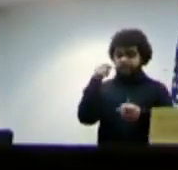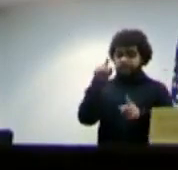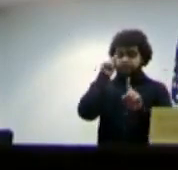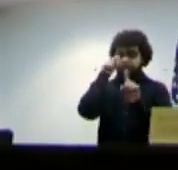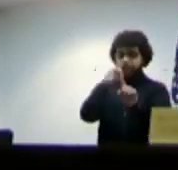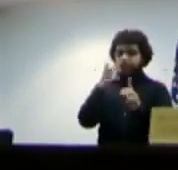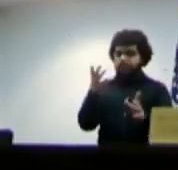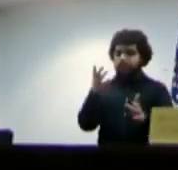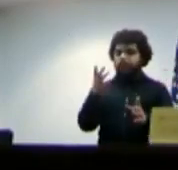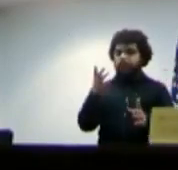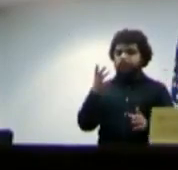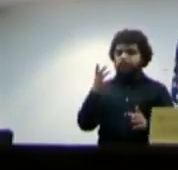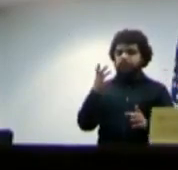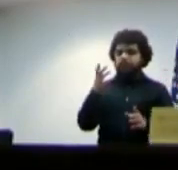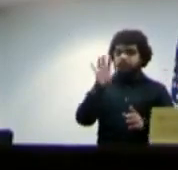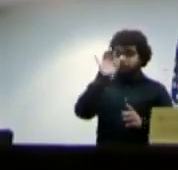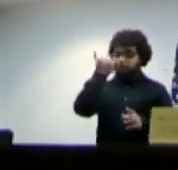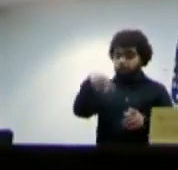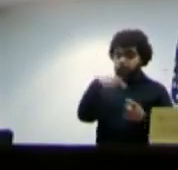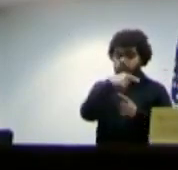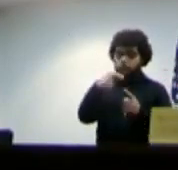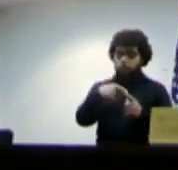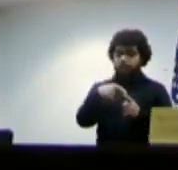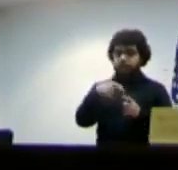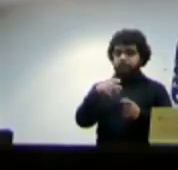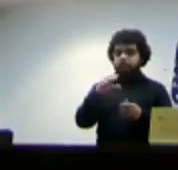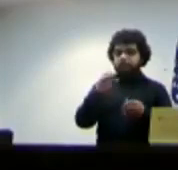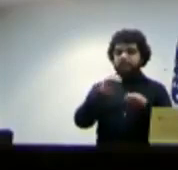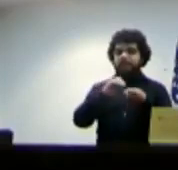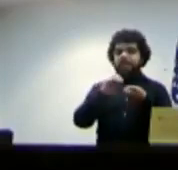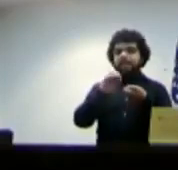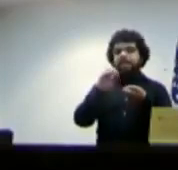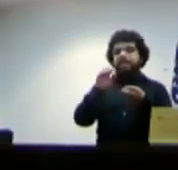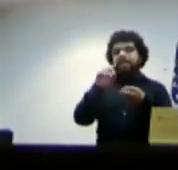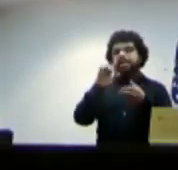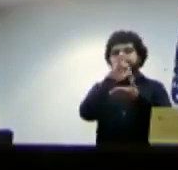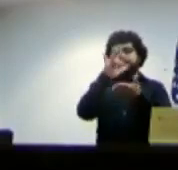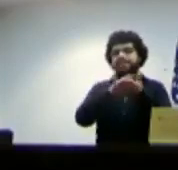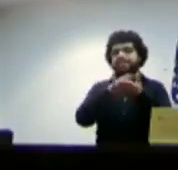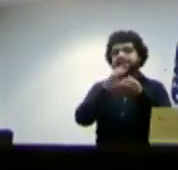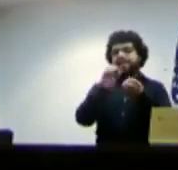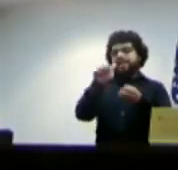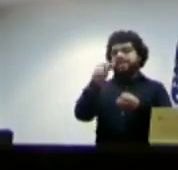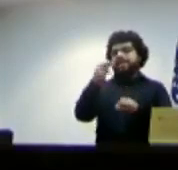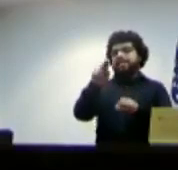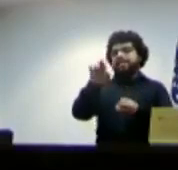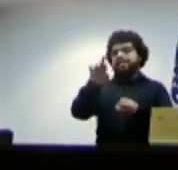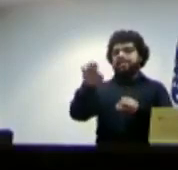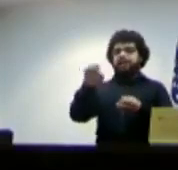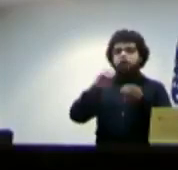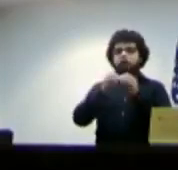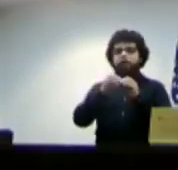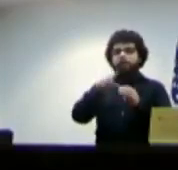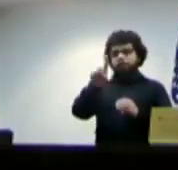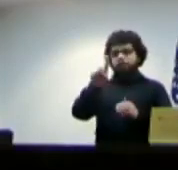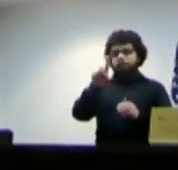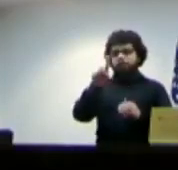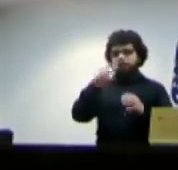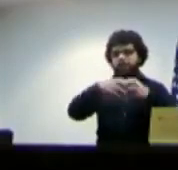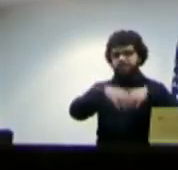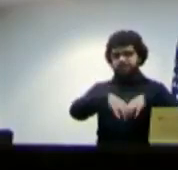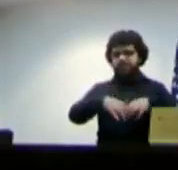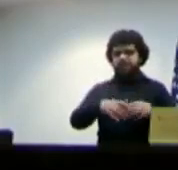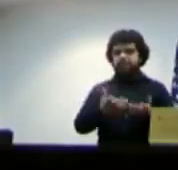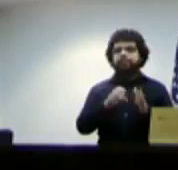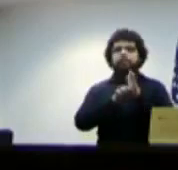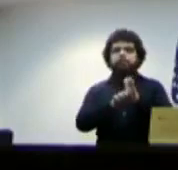tengo es, en ese momento en que falla la unidad 1 de Aguirre, estaba funcionando, por